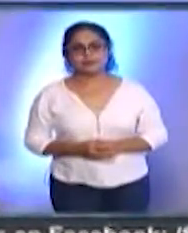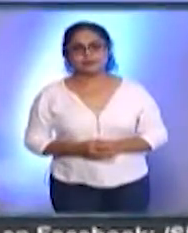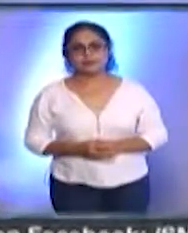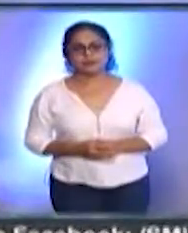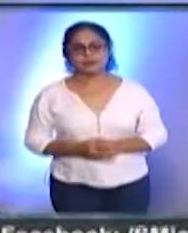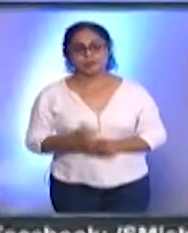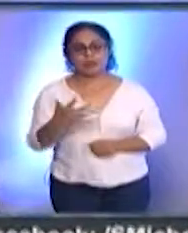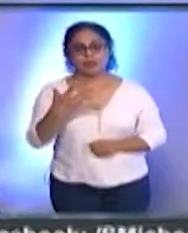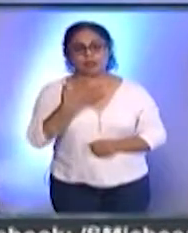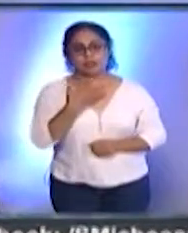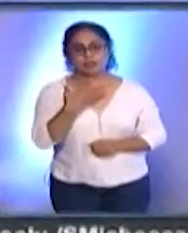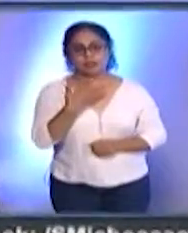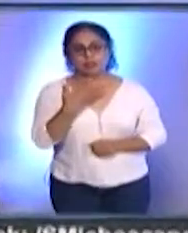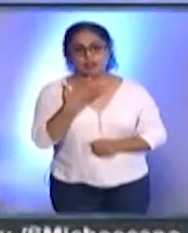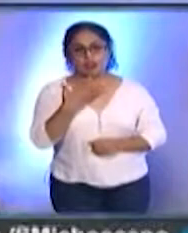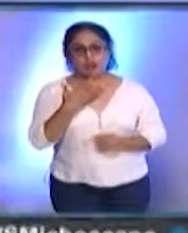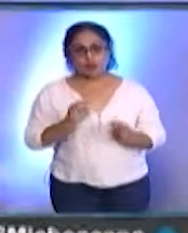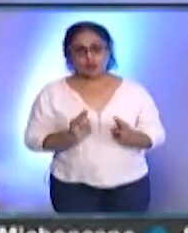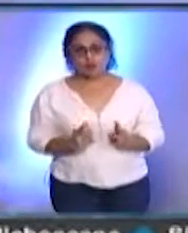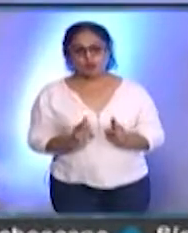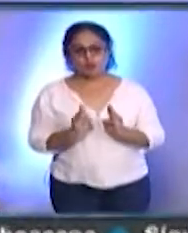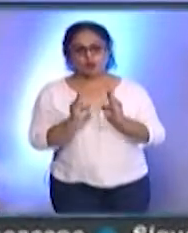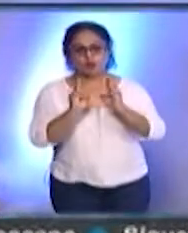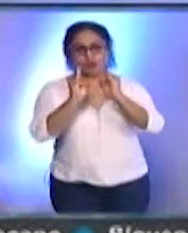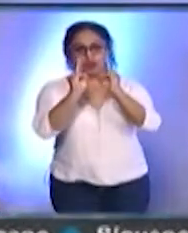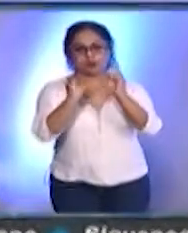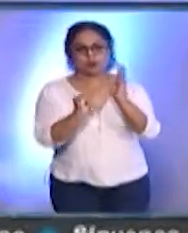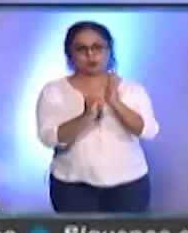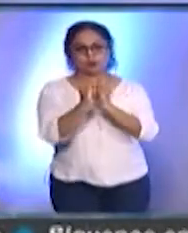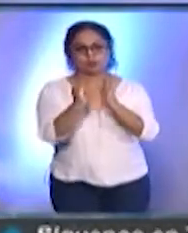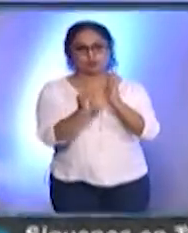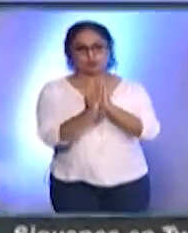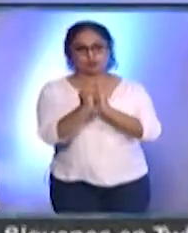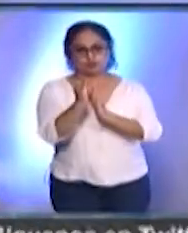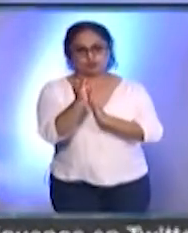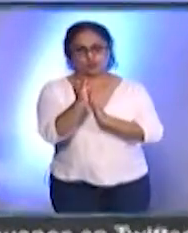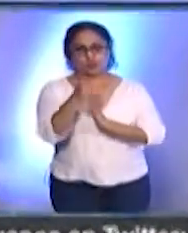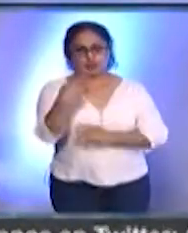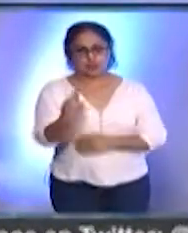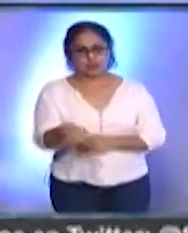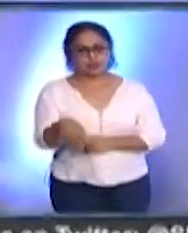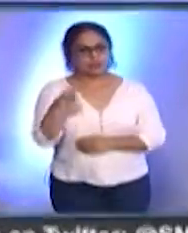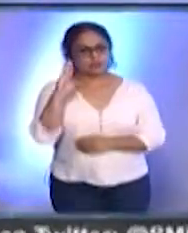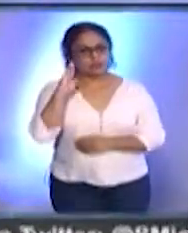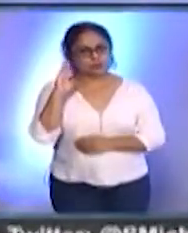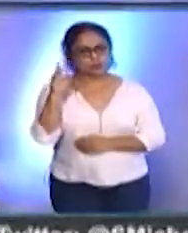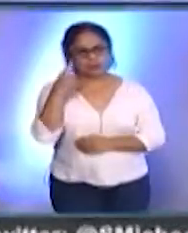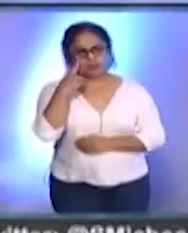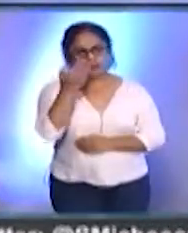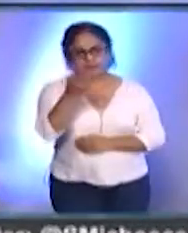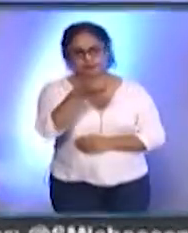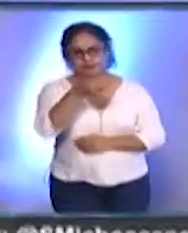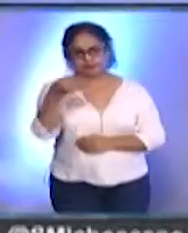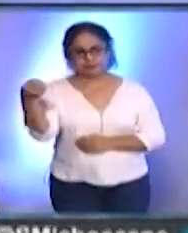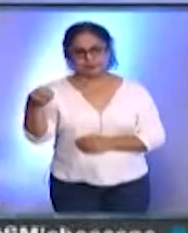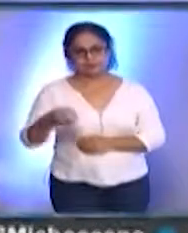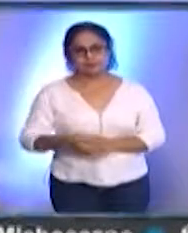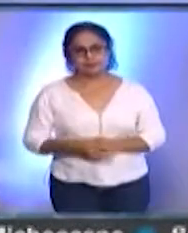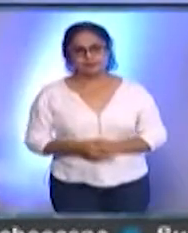Y cubren el monumento de los constructores en la capital michoacana. Los detalles con Rafael Silva.